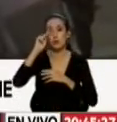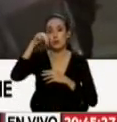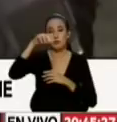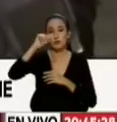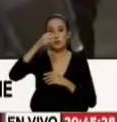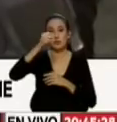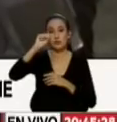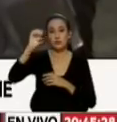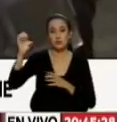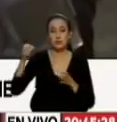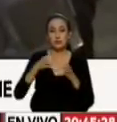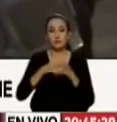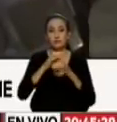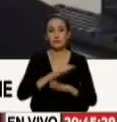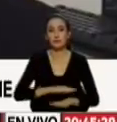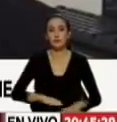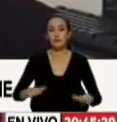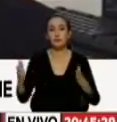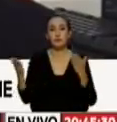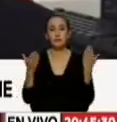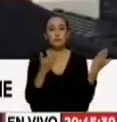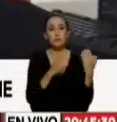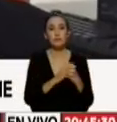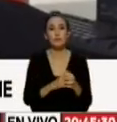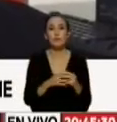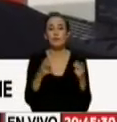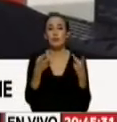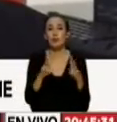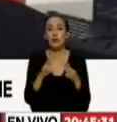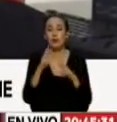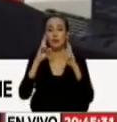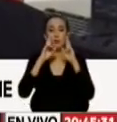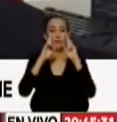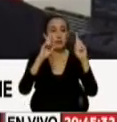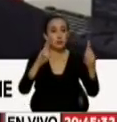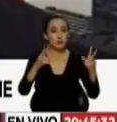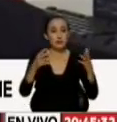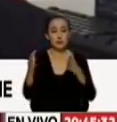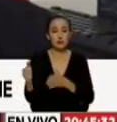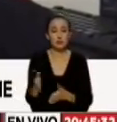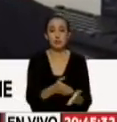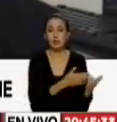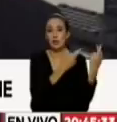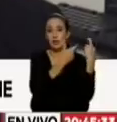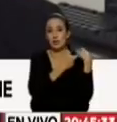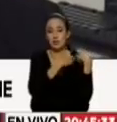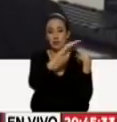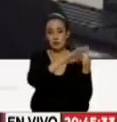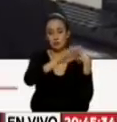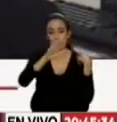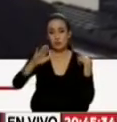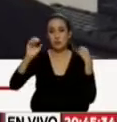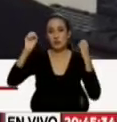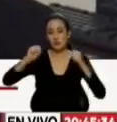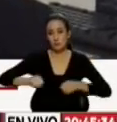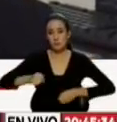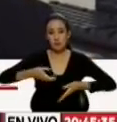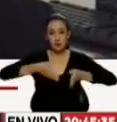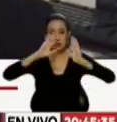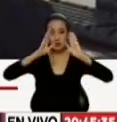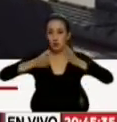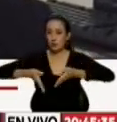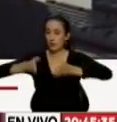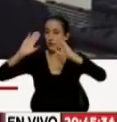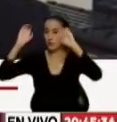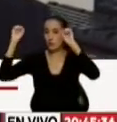a base de las pistas ya recabadas. La causa, ponerla en conocimiento de la unidad correspondiente para poder canalizar y